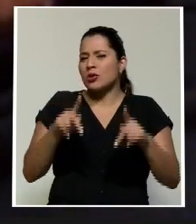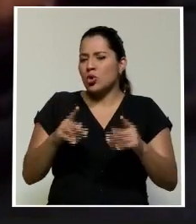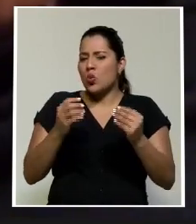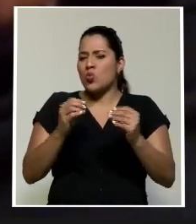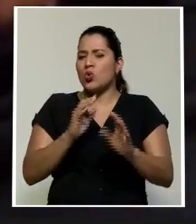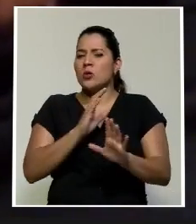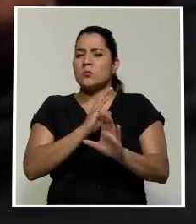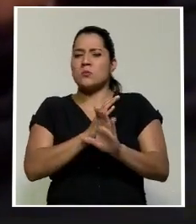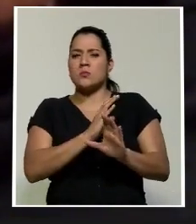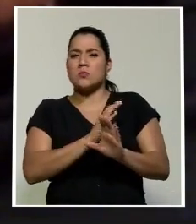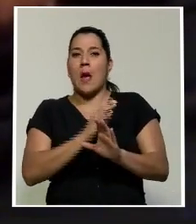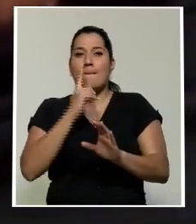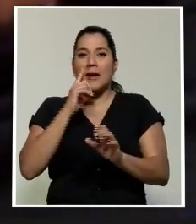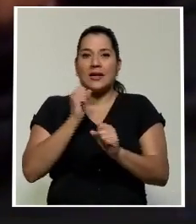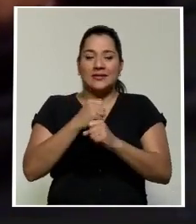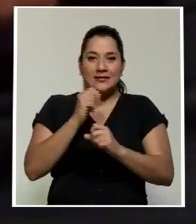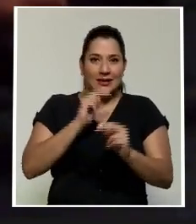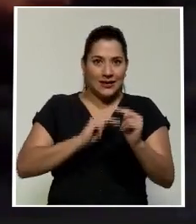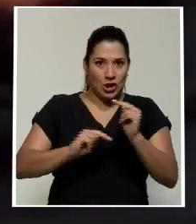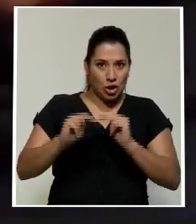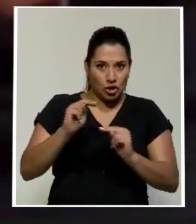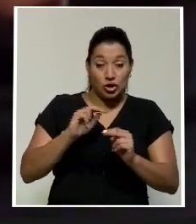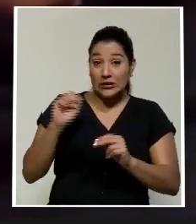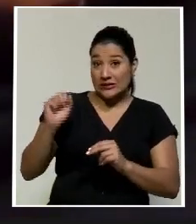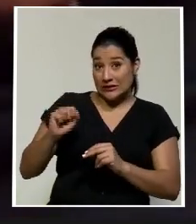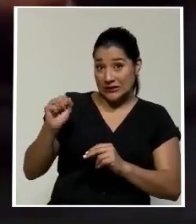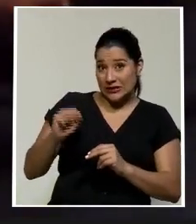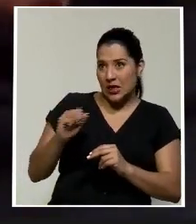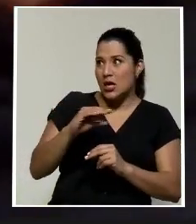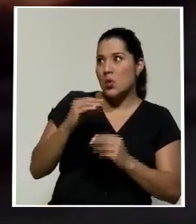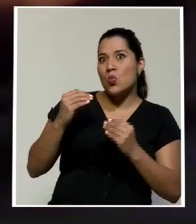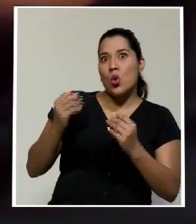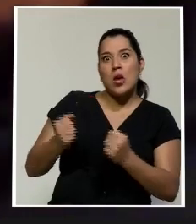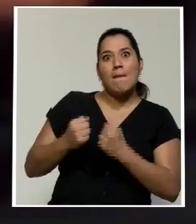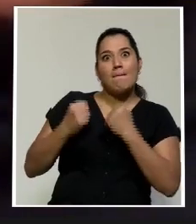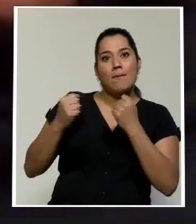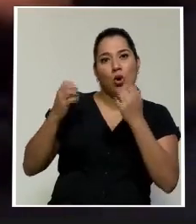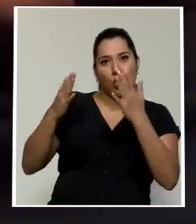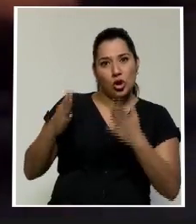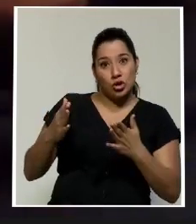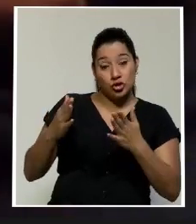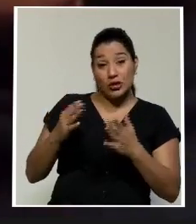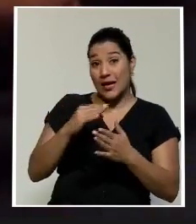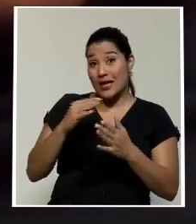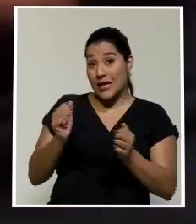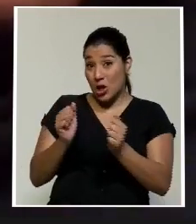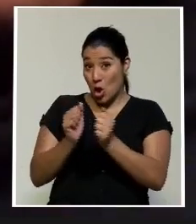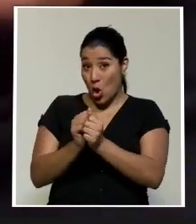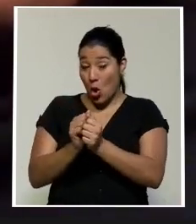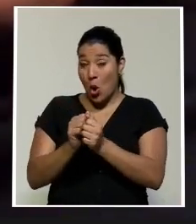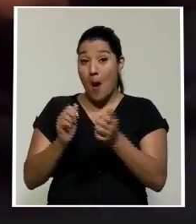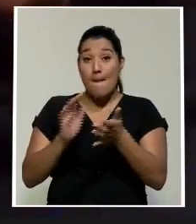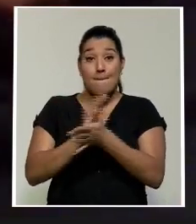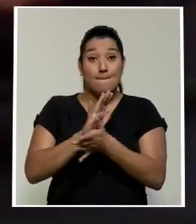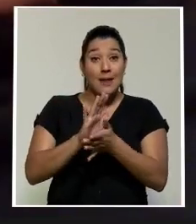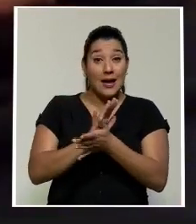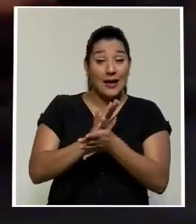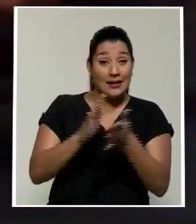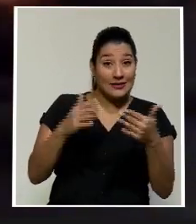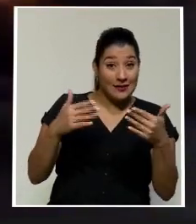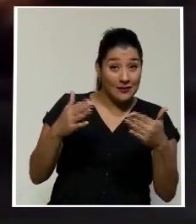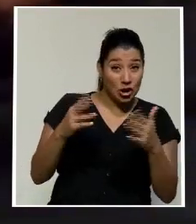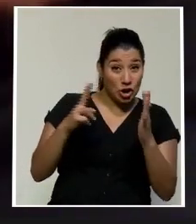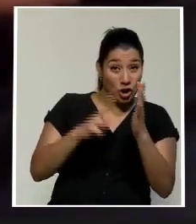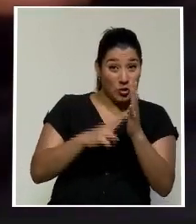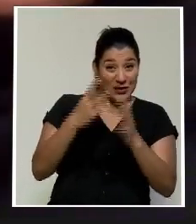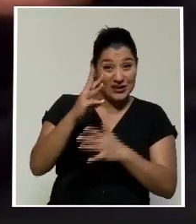sus negocios. Sí, sumamente poderosa. Y desde los Panama Papers en 2016, ¿se acuerda que estaba